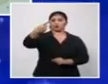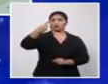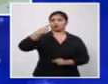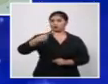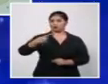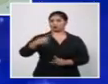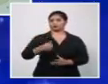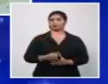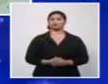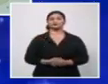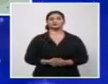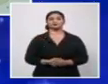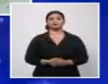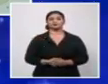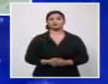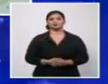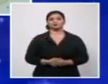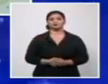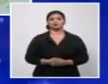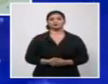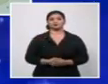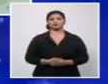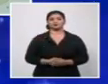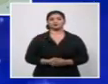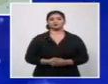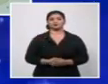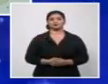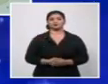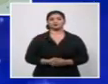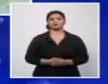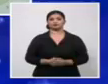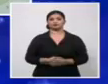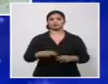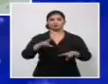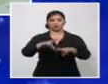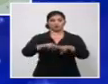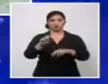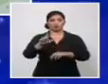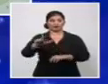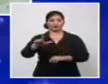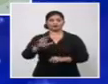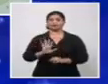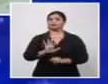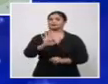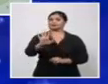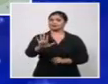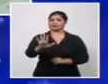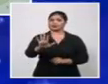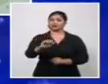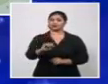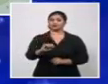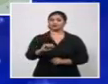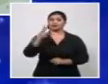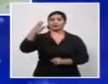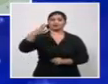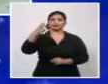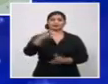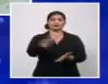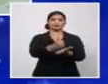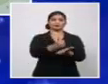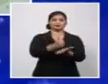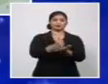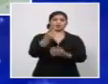uno. En la provincia de Holguín se diagnostican 5 importados, 3 del municipio de Holguín, 2